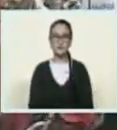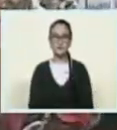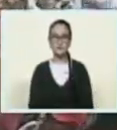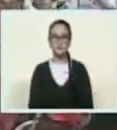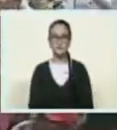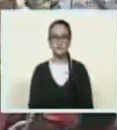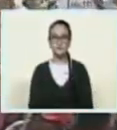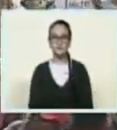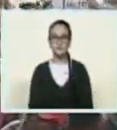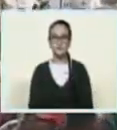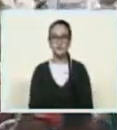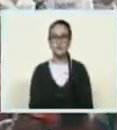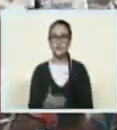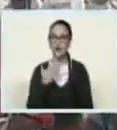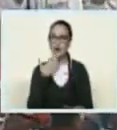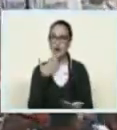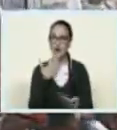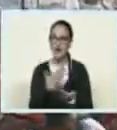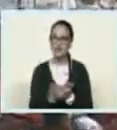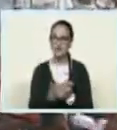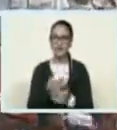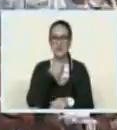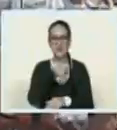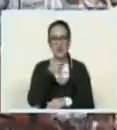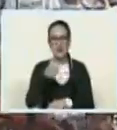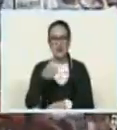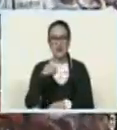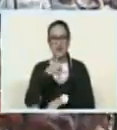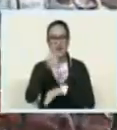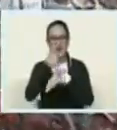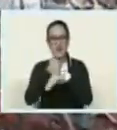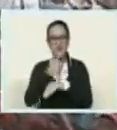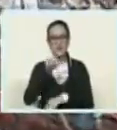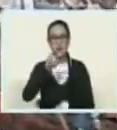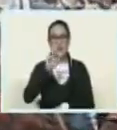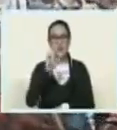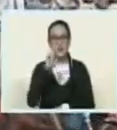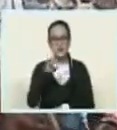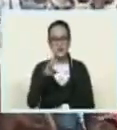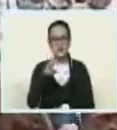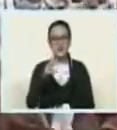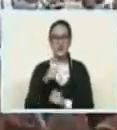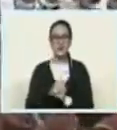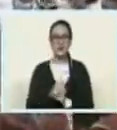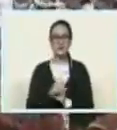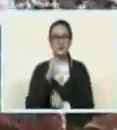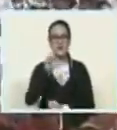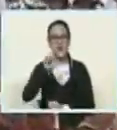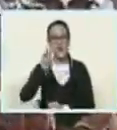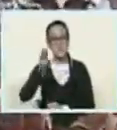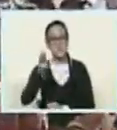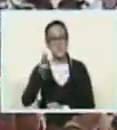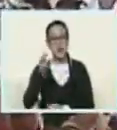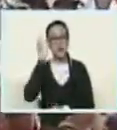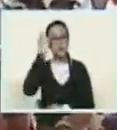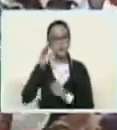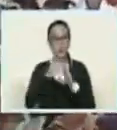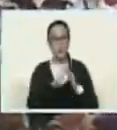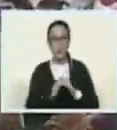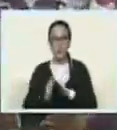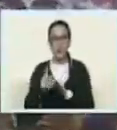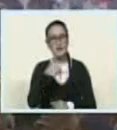Quiero agradecer a cada jefe de VCH, de CLP, de consejos comunales, a cada